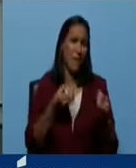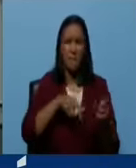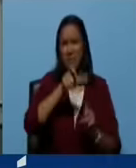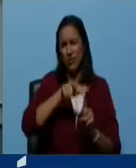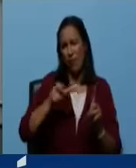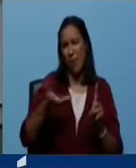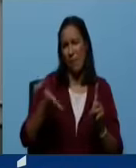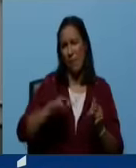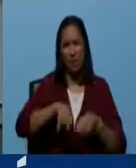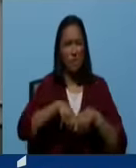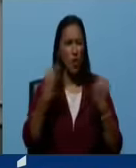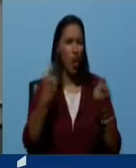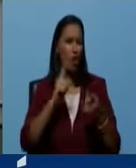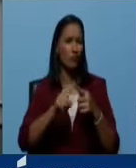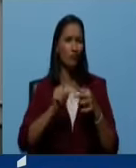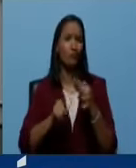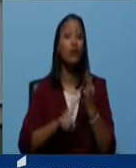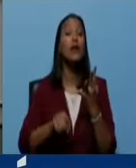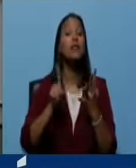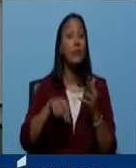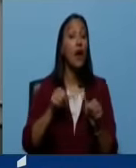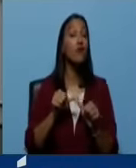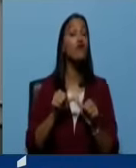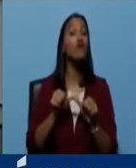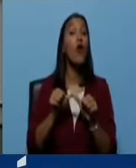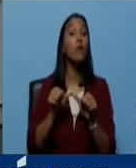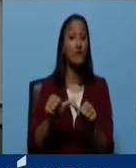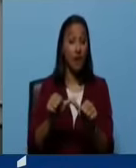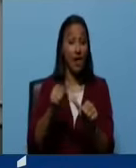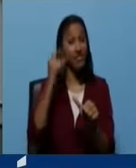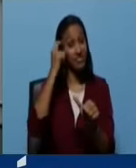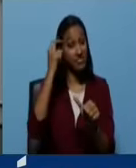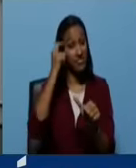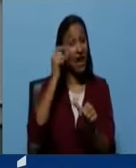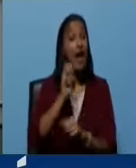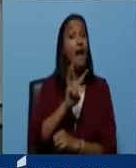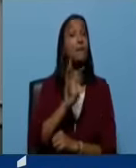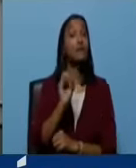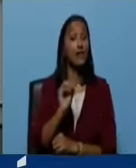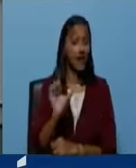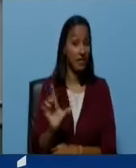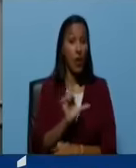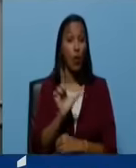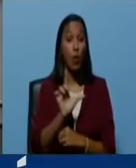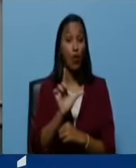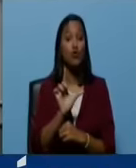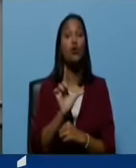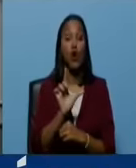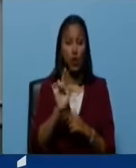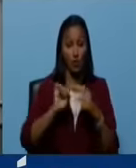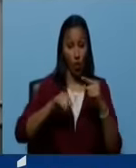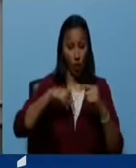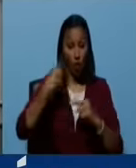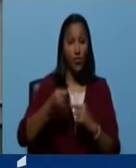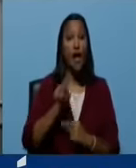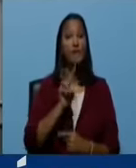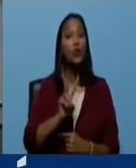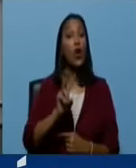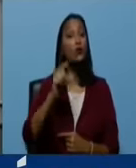continuaron en el día 30 de julio correspondiente. En esos dos días,